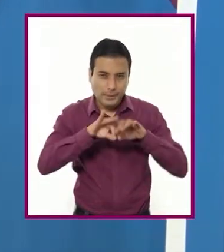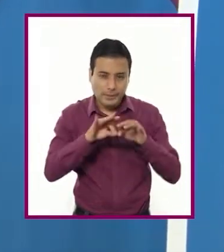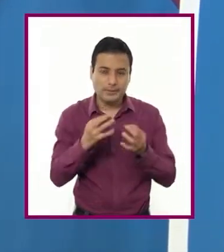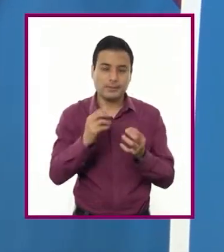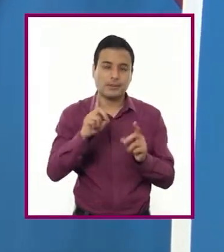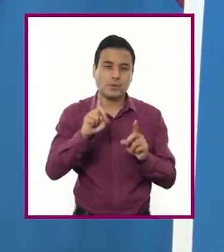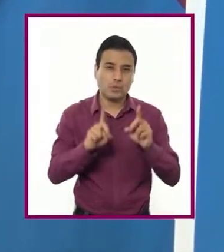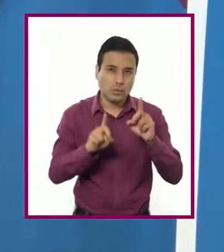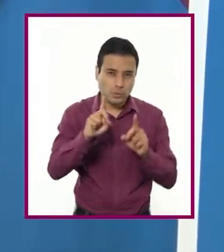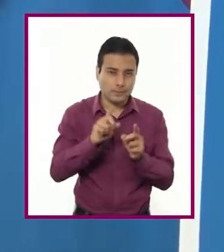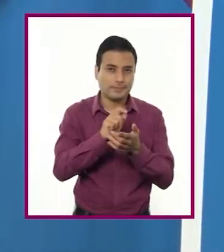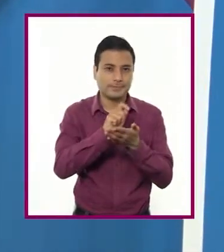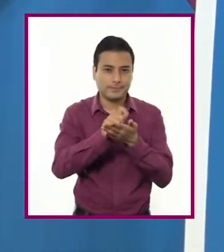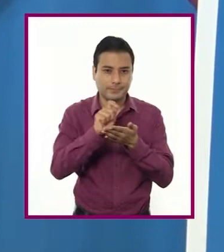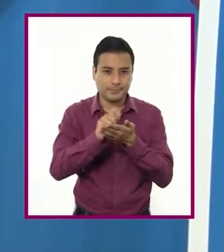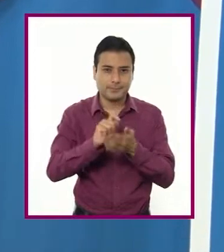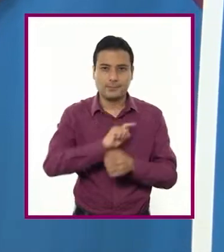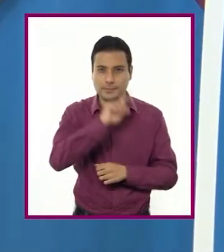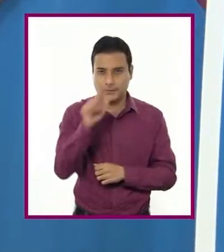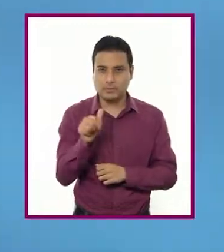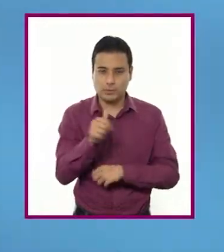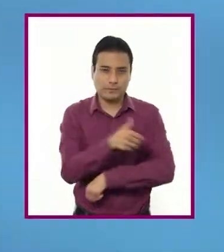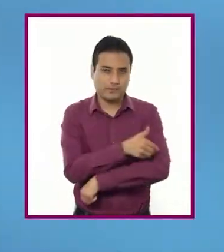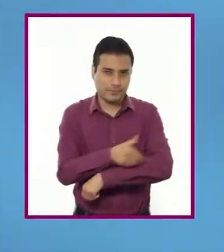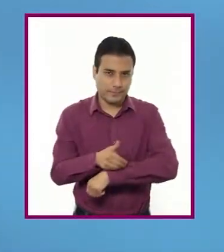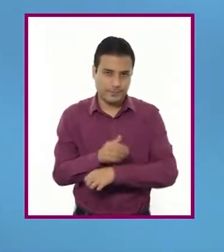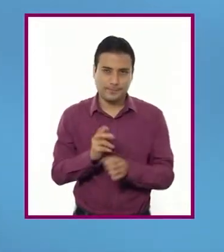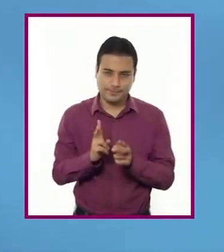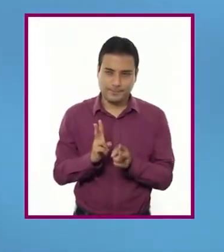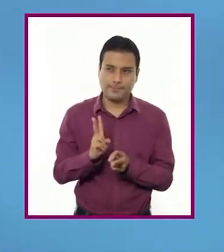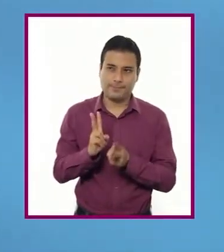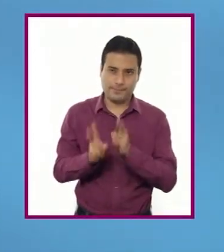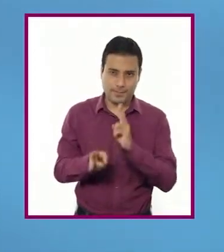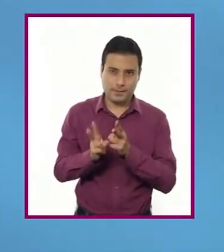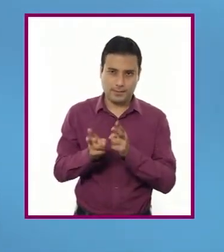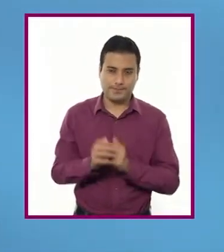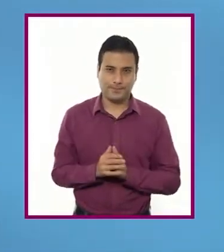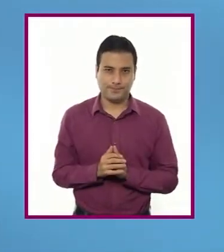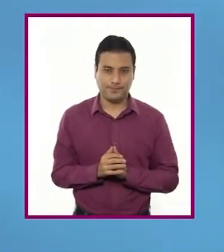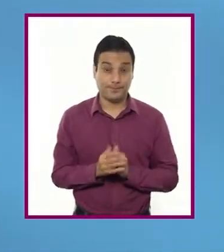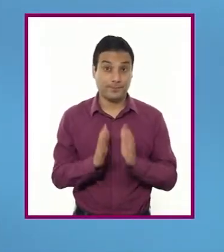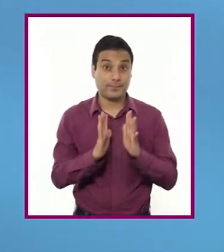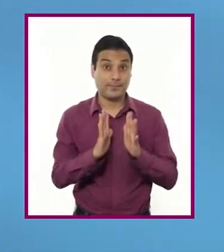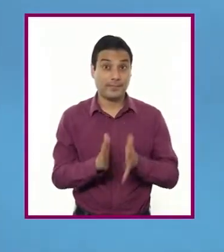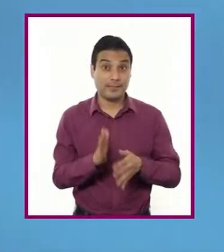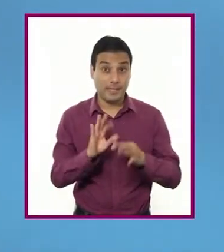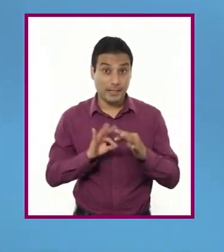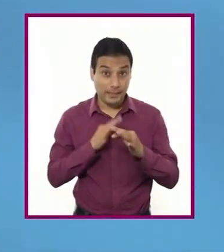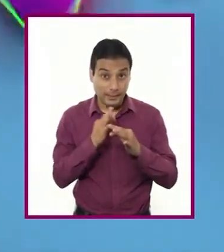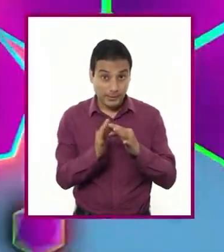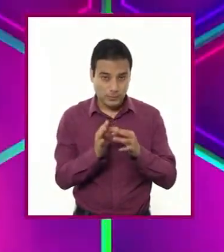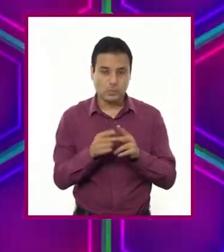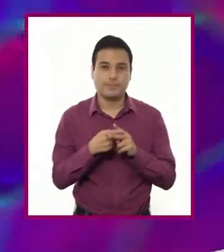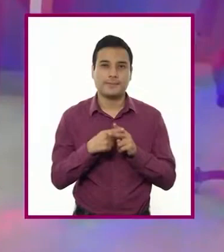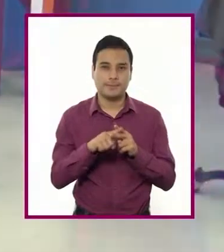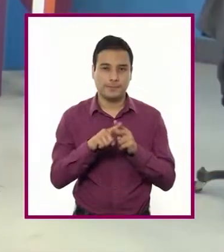posteriormente puedan compartir sus avances con su familia. Si ya están listas y listos,